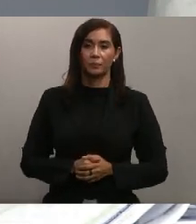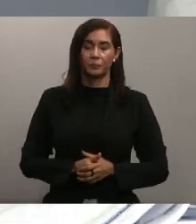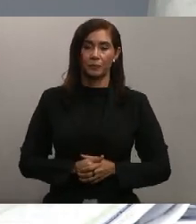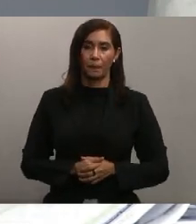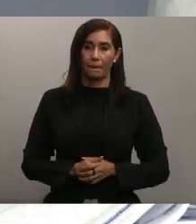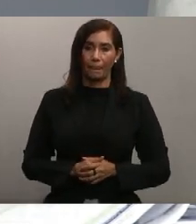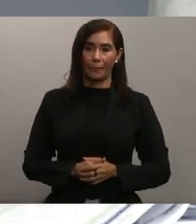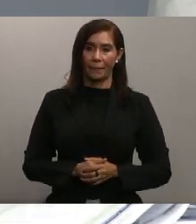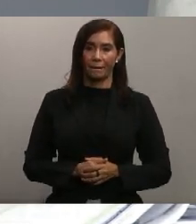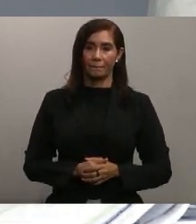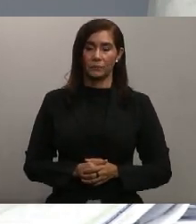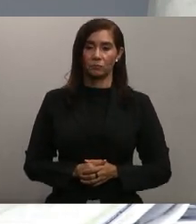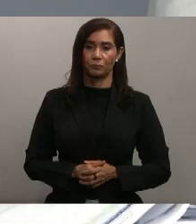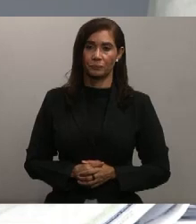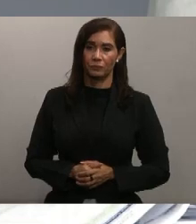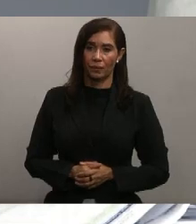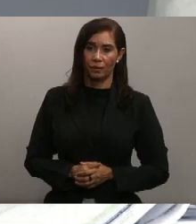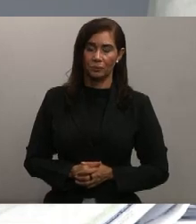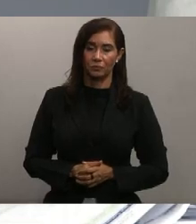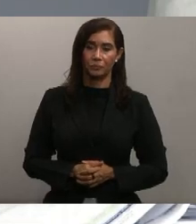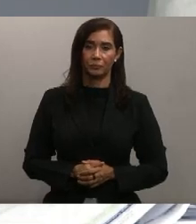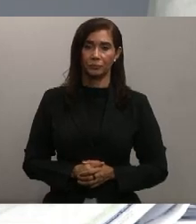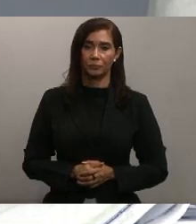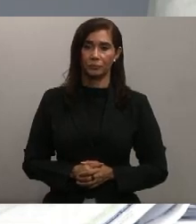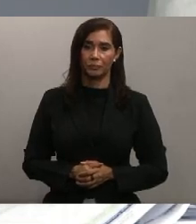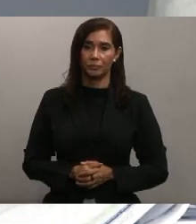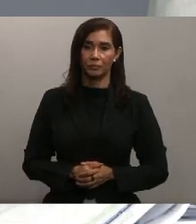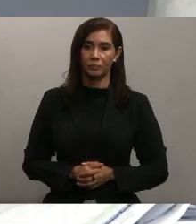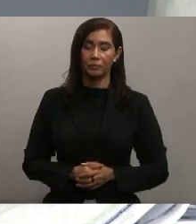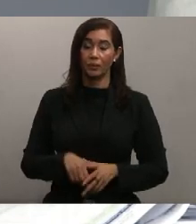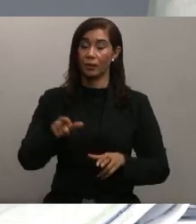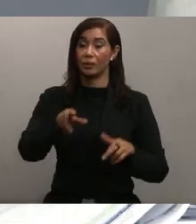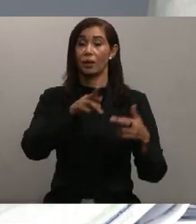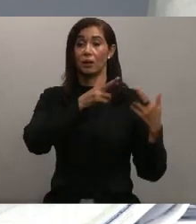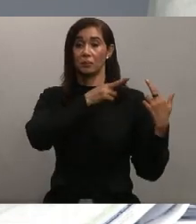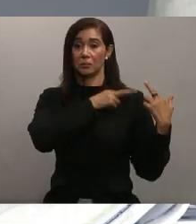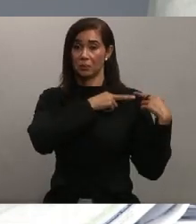una función que la Comisión